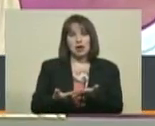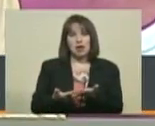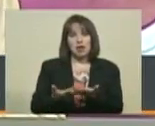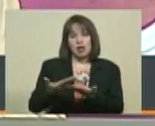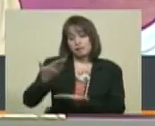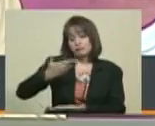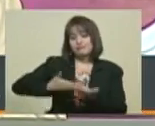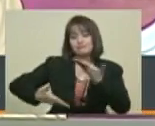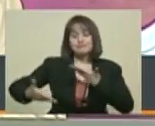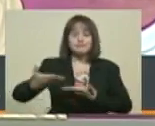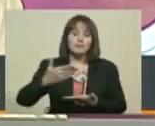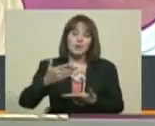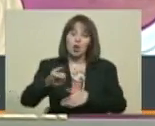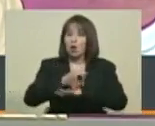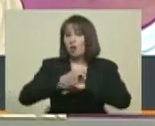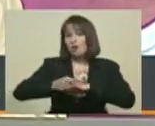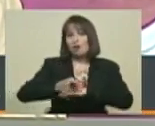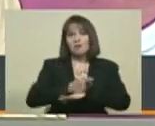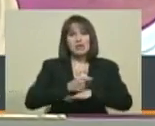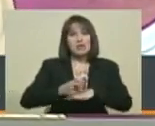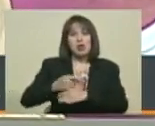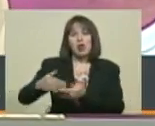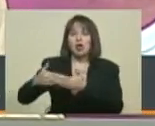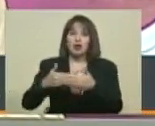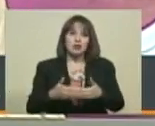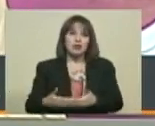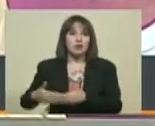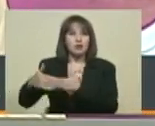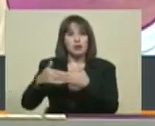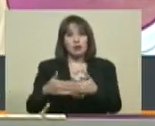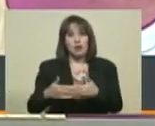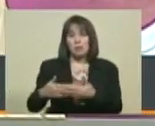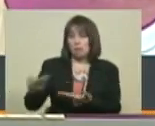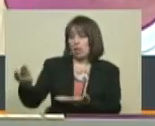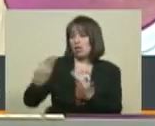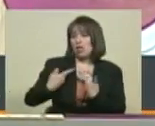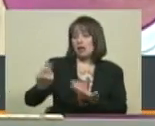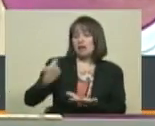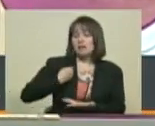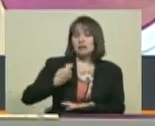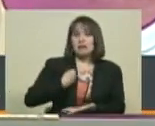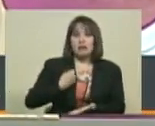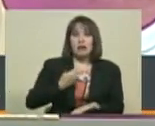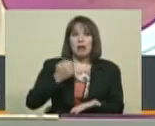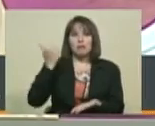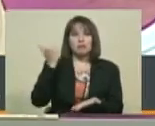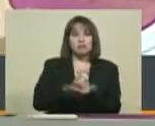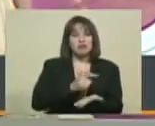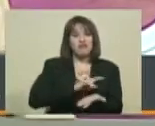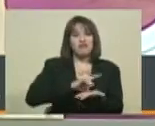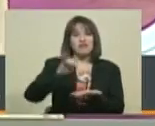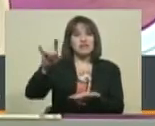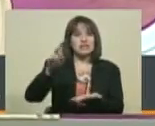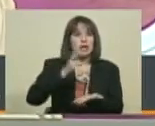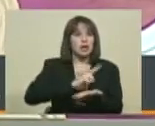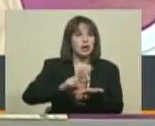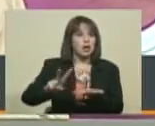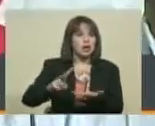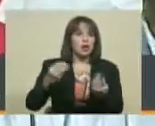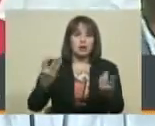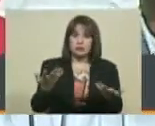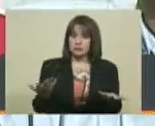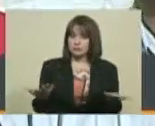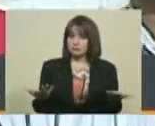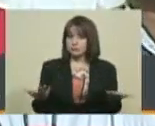colaborar con el gobierno de los Estados Unidos para entregarle alguna visa o algún beneficio en ese sentido.